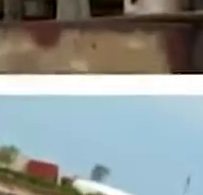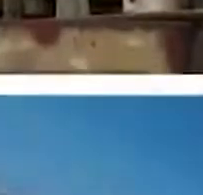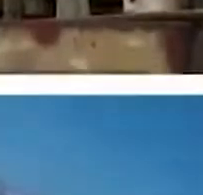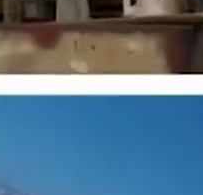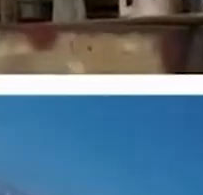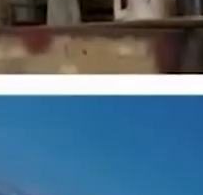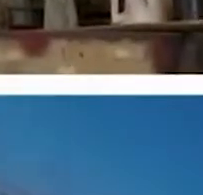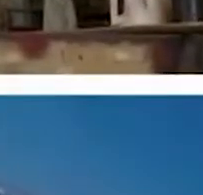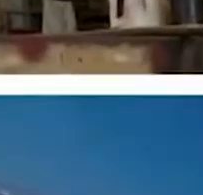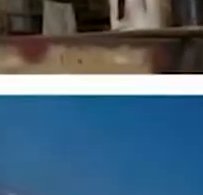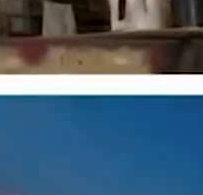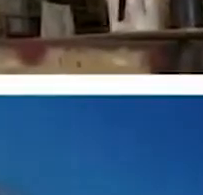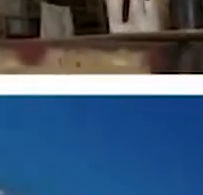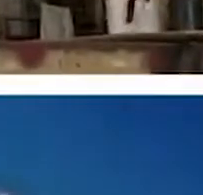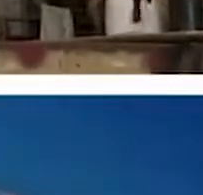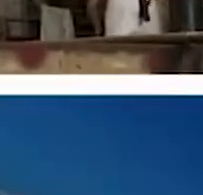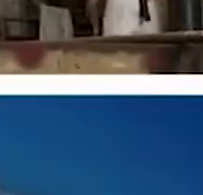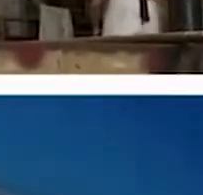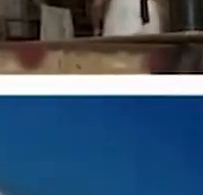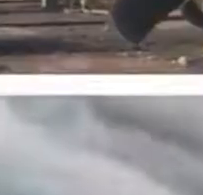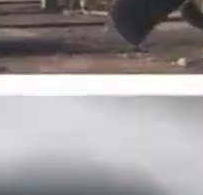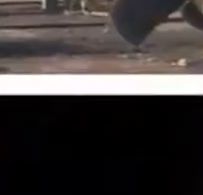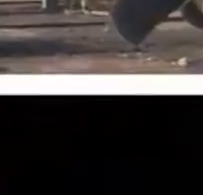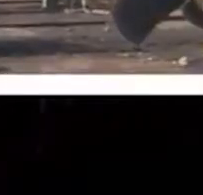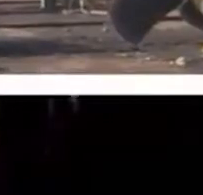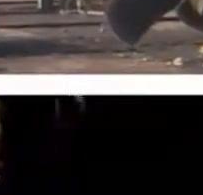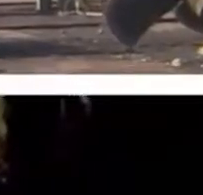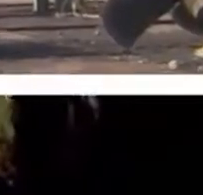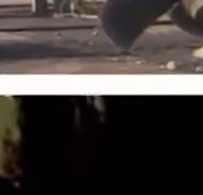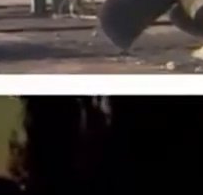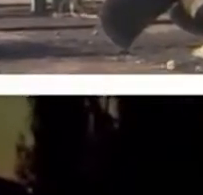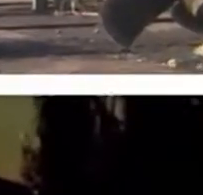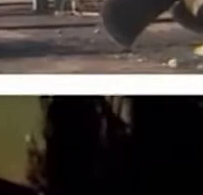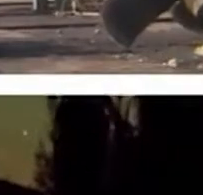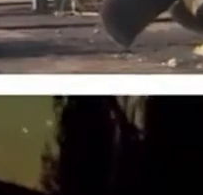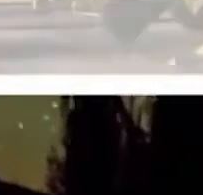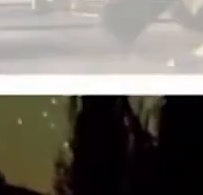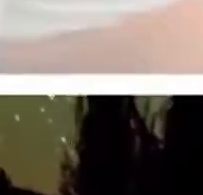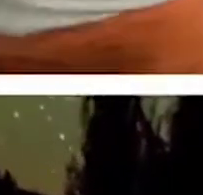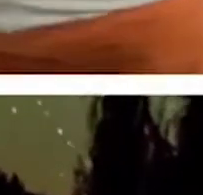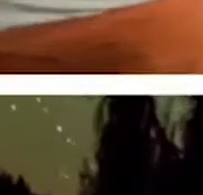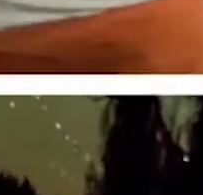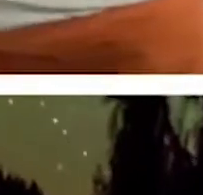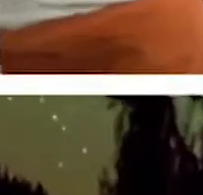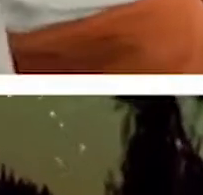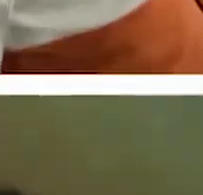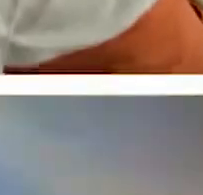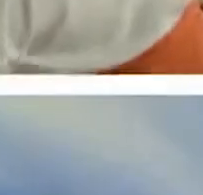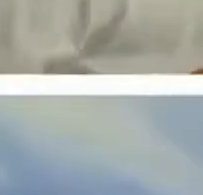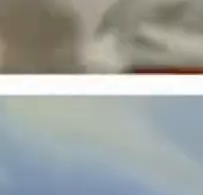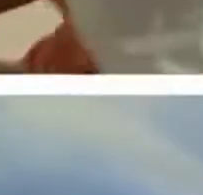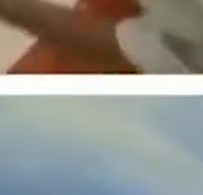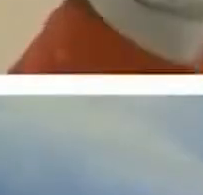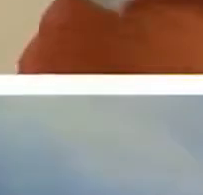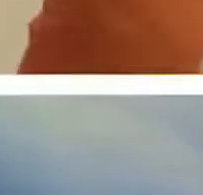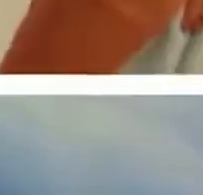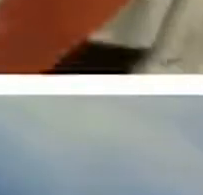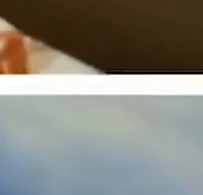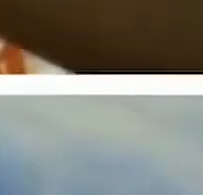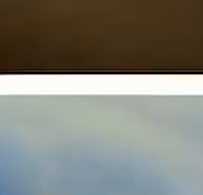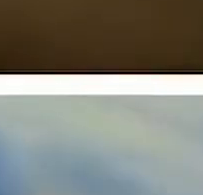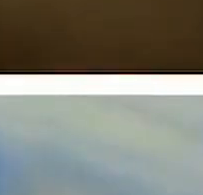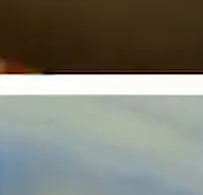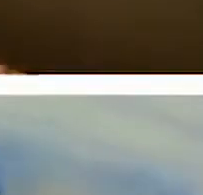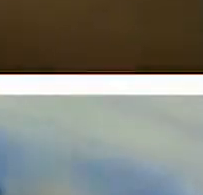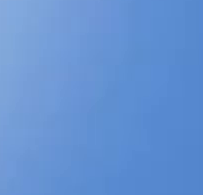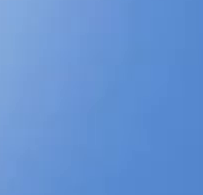en Bangladesh resucitan el metal. Y en Marruecos, un restaurante le da una segunda oportunidad a las